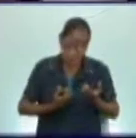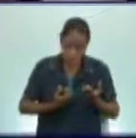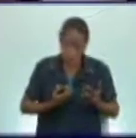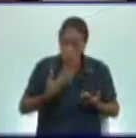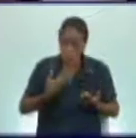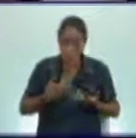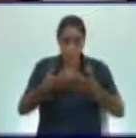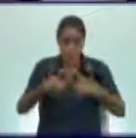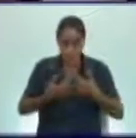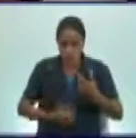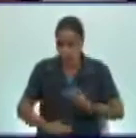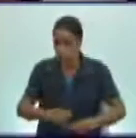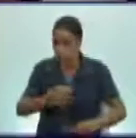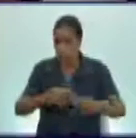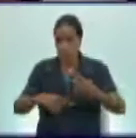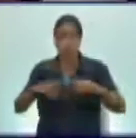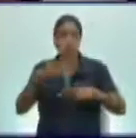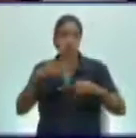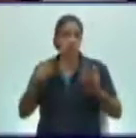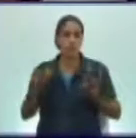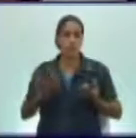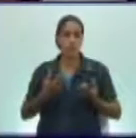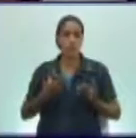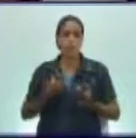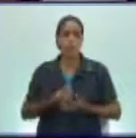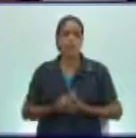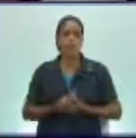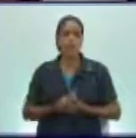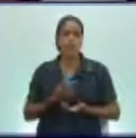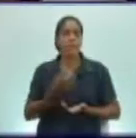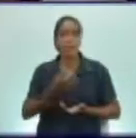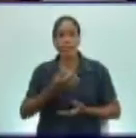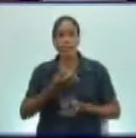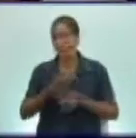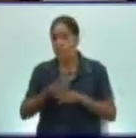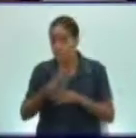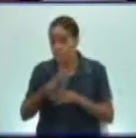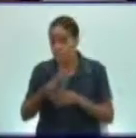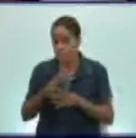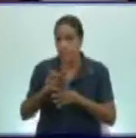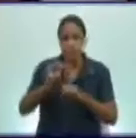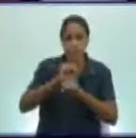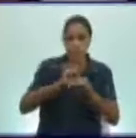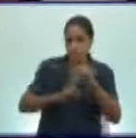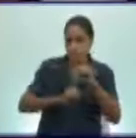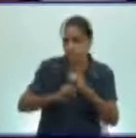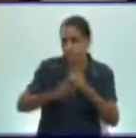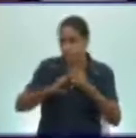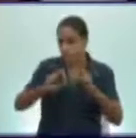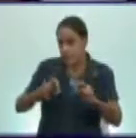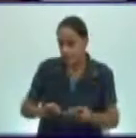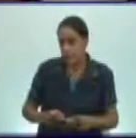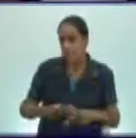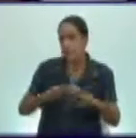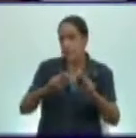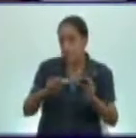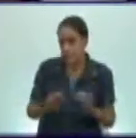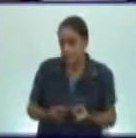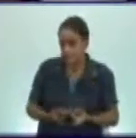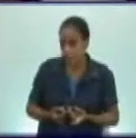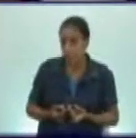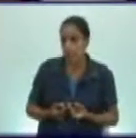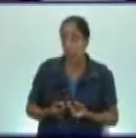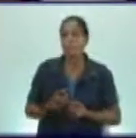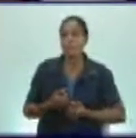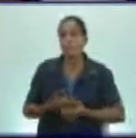durante la clase que en los segmentos encontramos diferentes estructuras que se repiten una en la